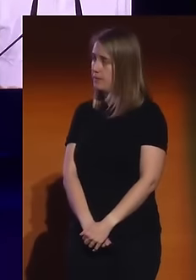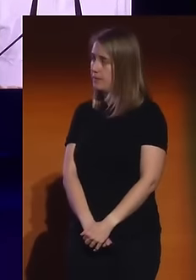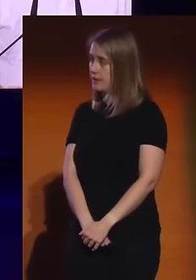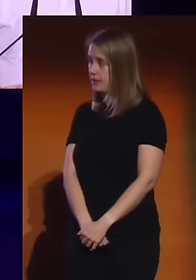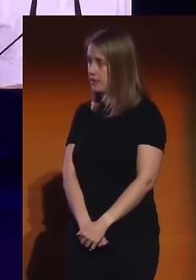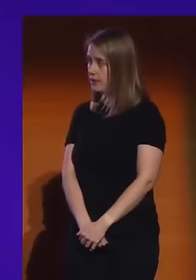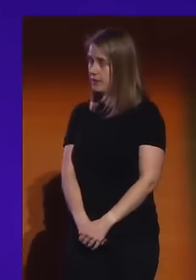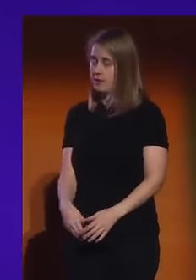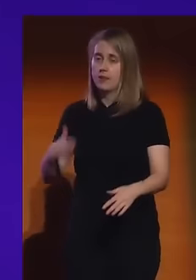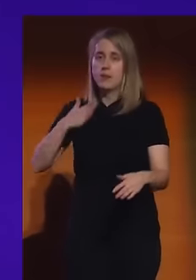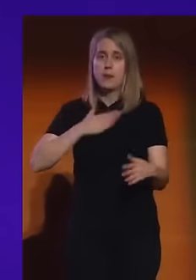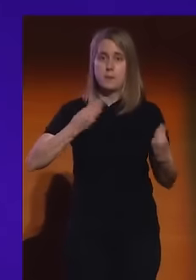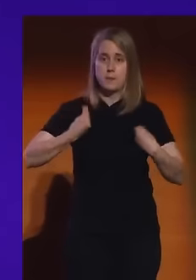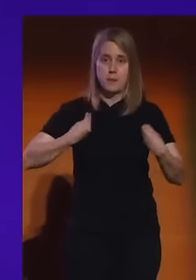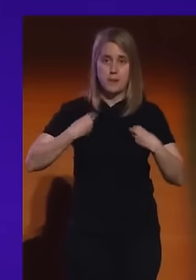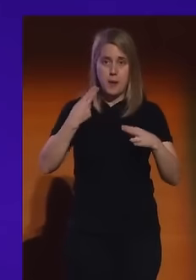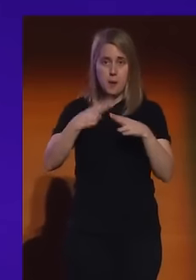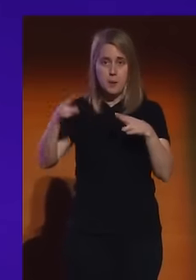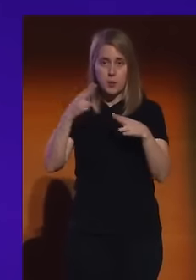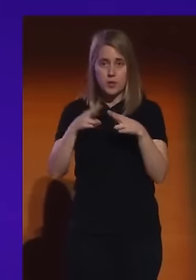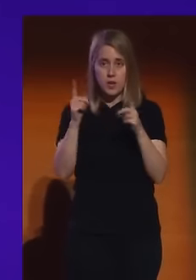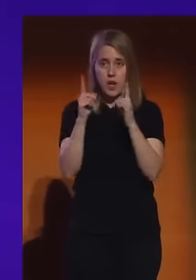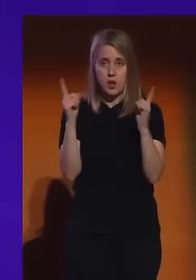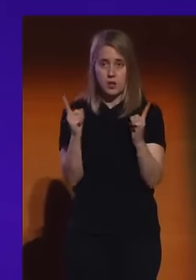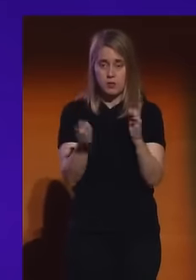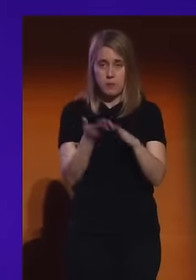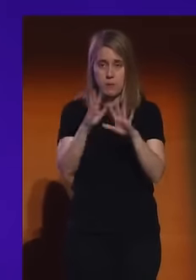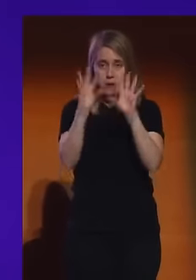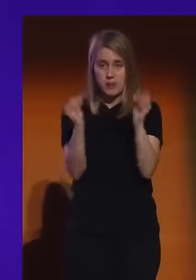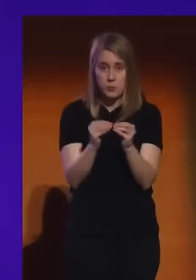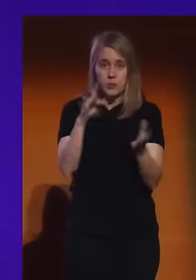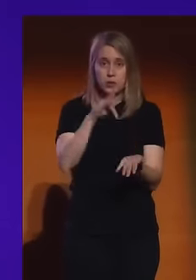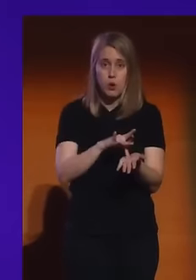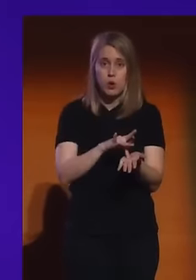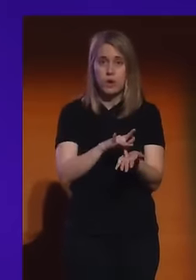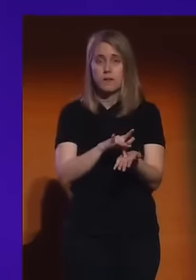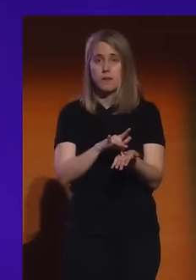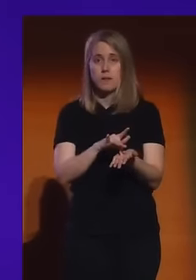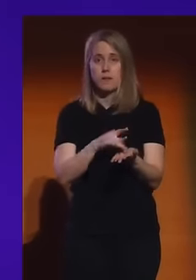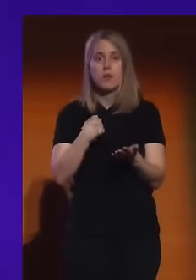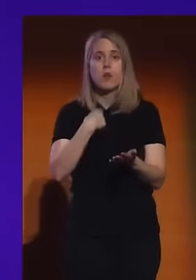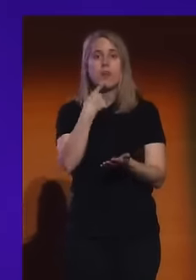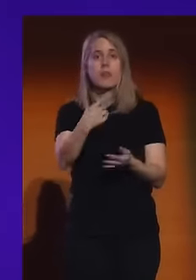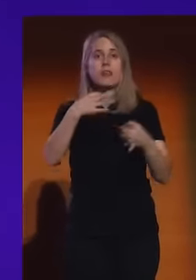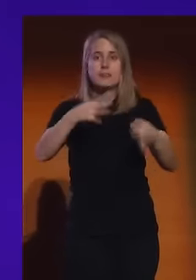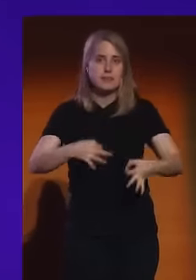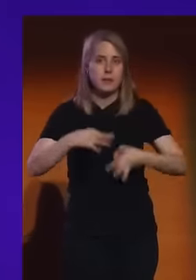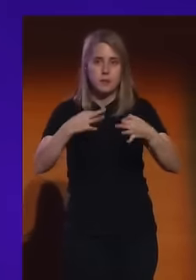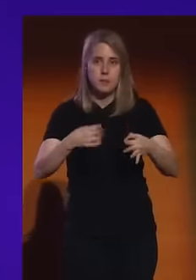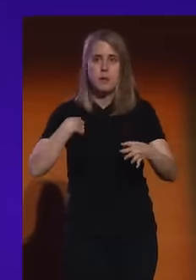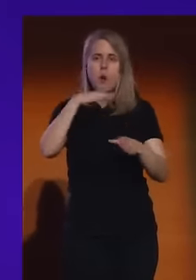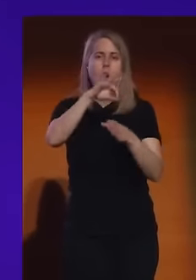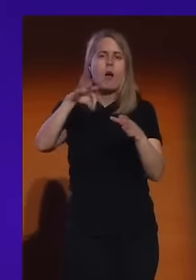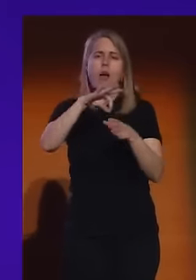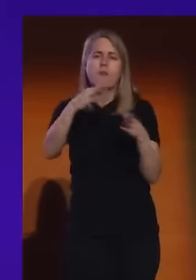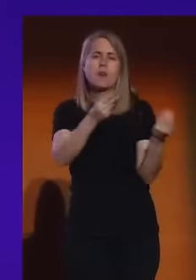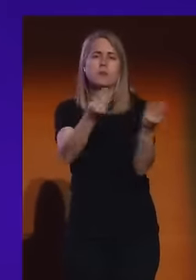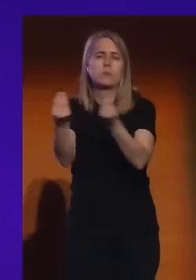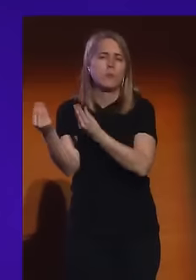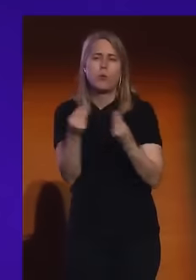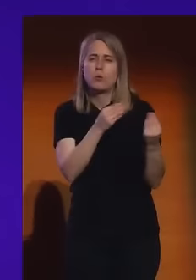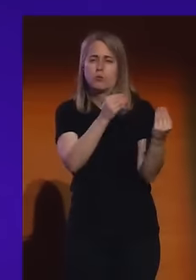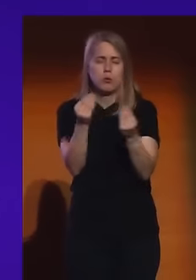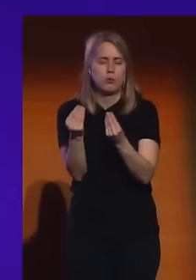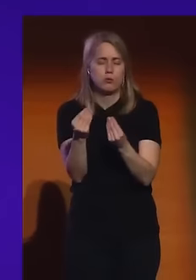n Nere bizitza politikoa Lazer beti esaten d nik pila